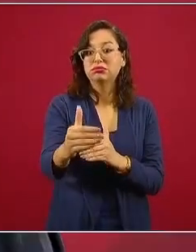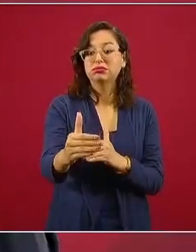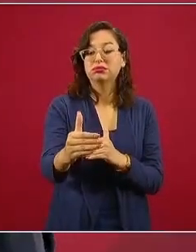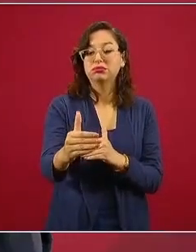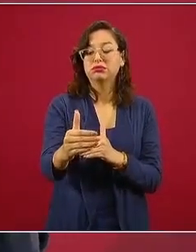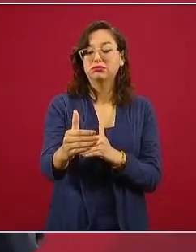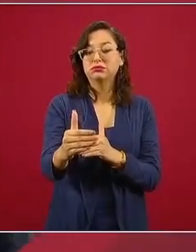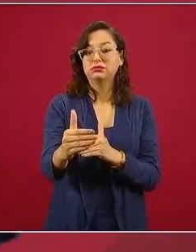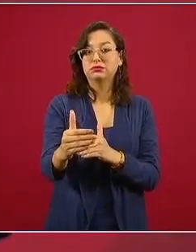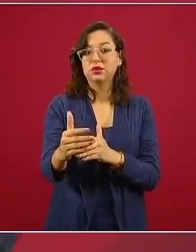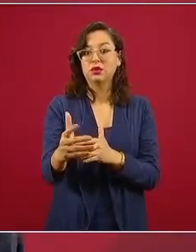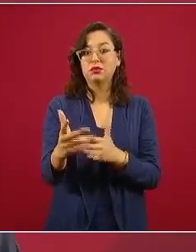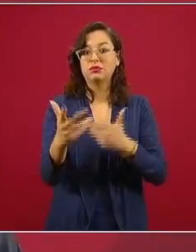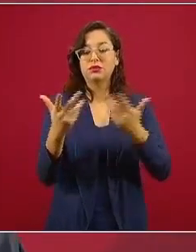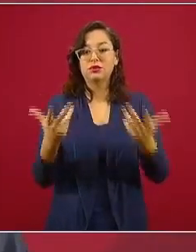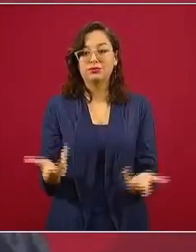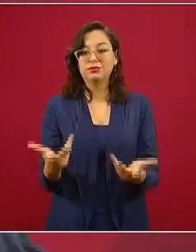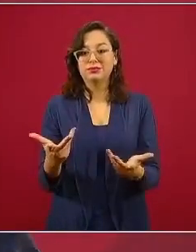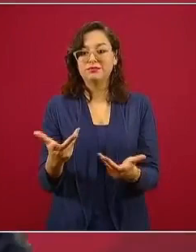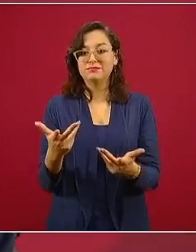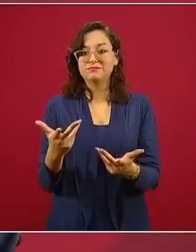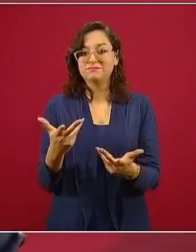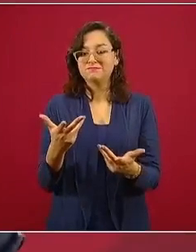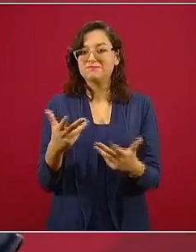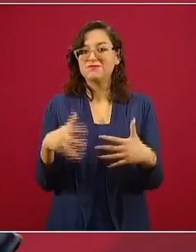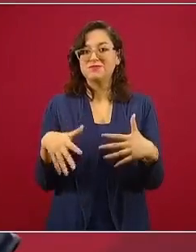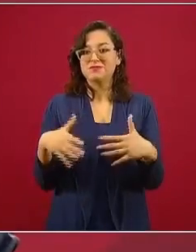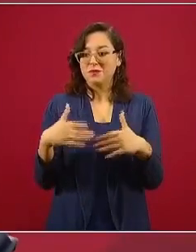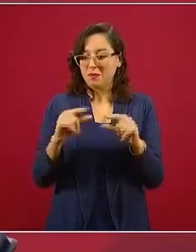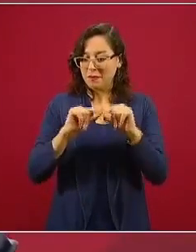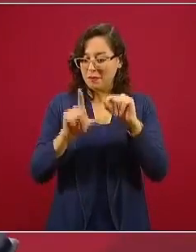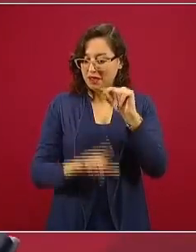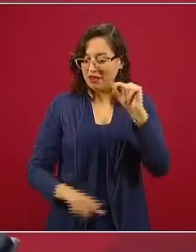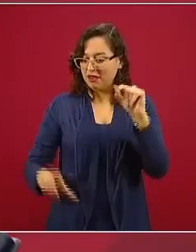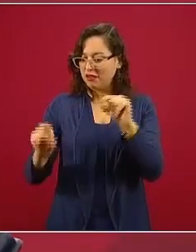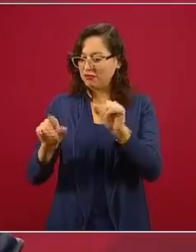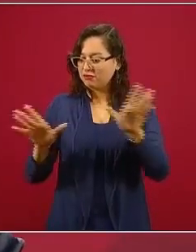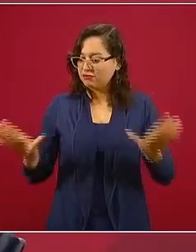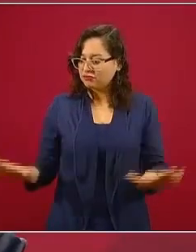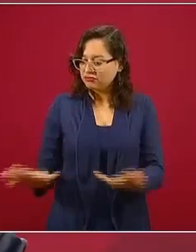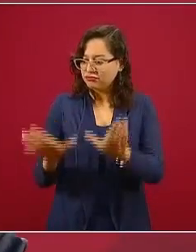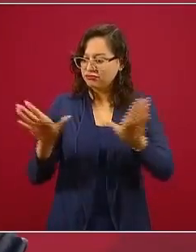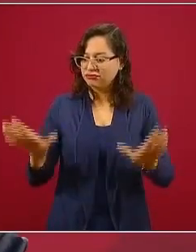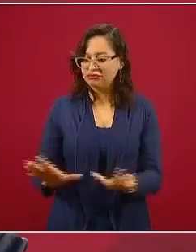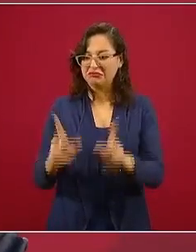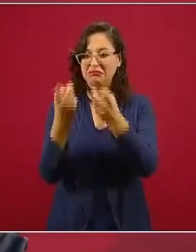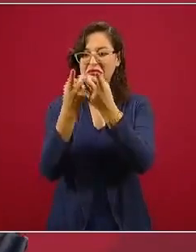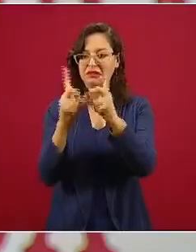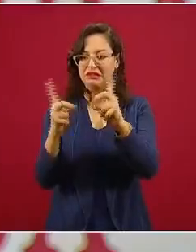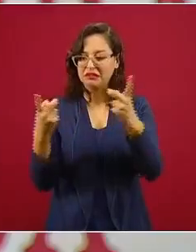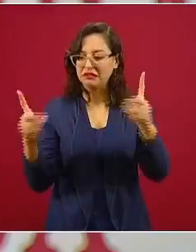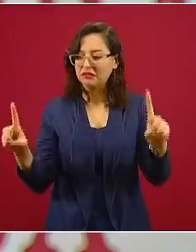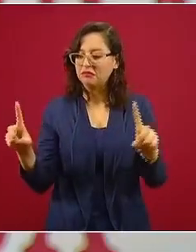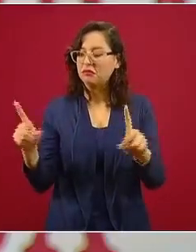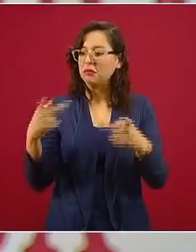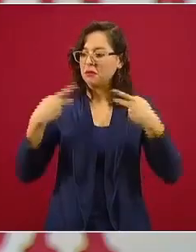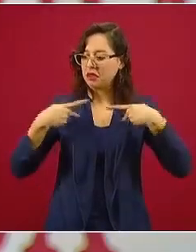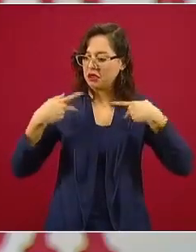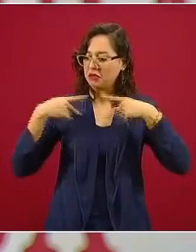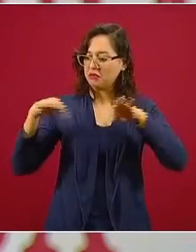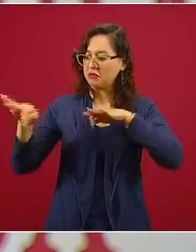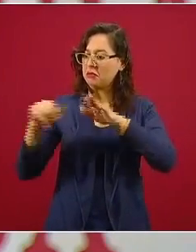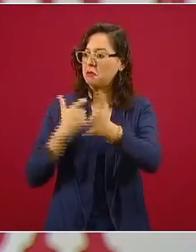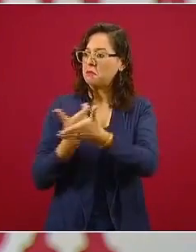una apuesta para el desarrollo futuro de México basado en salarios